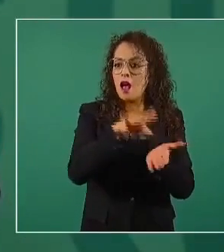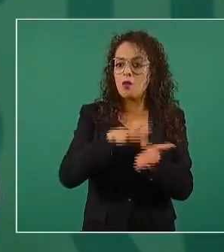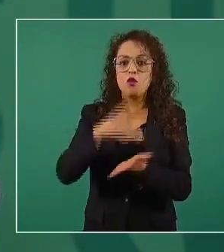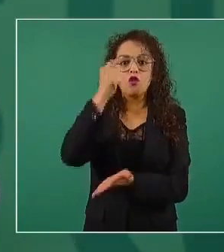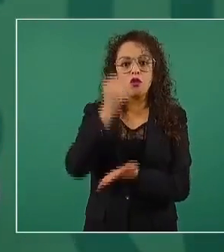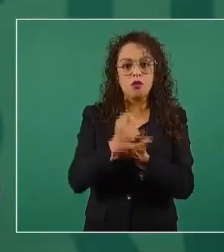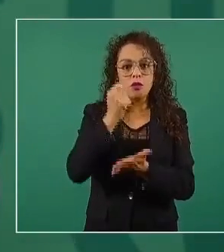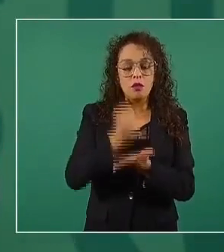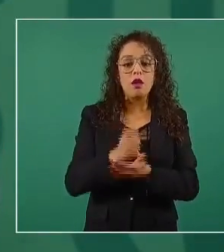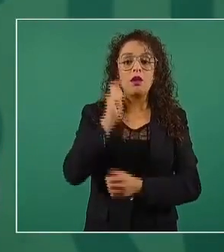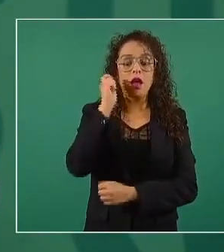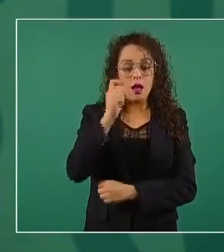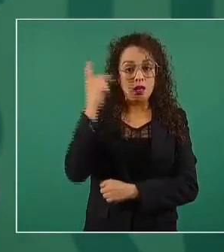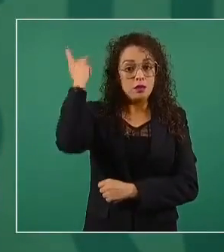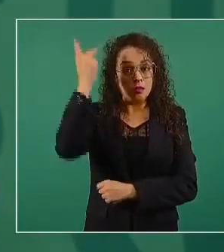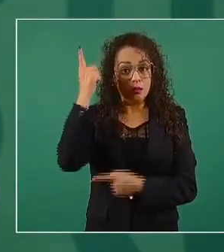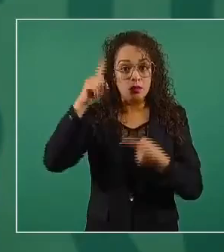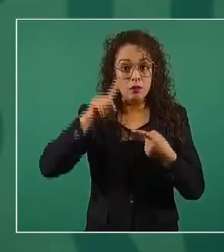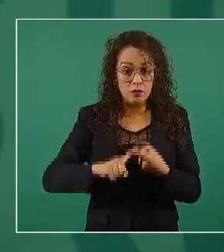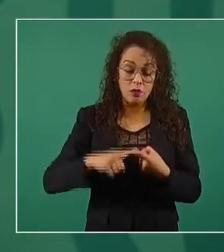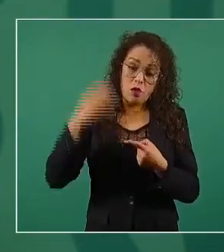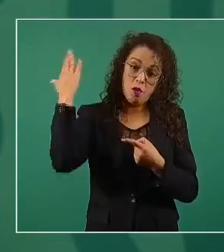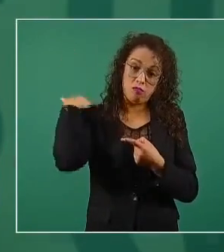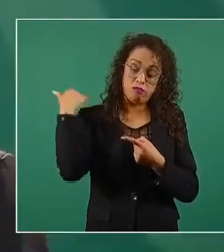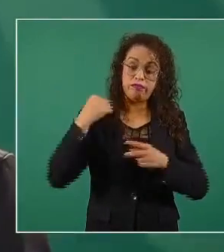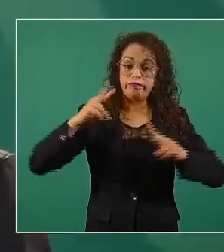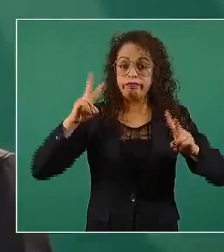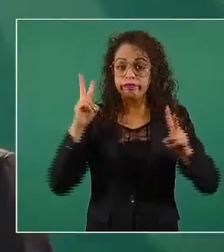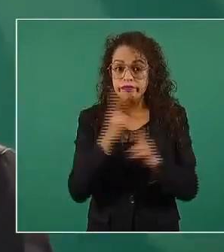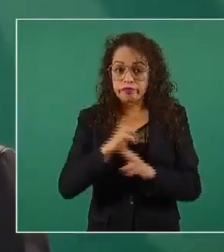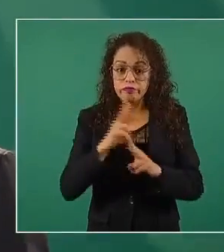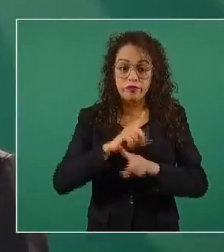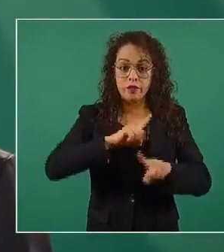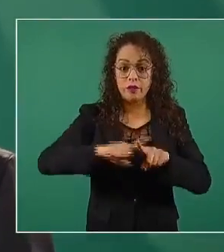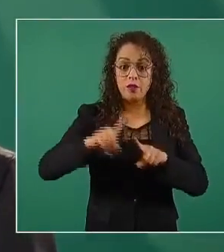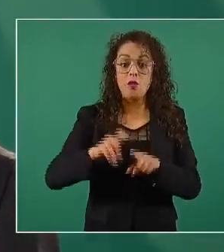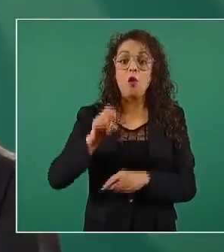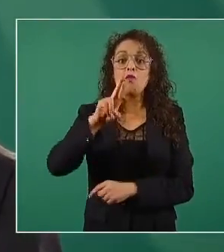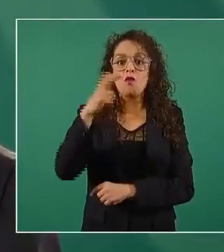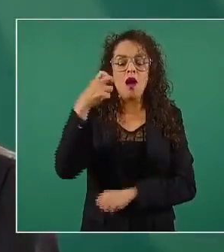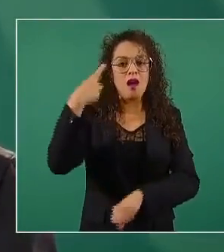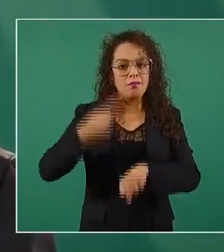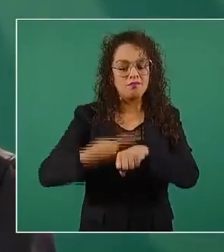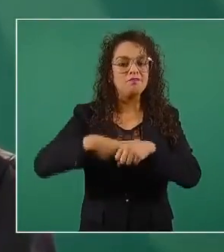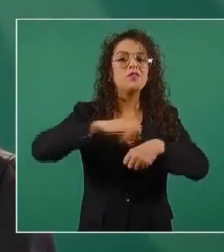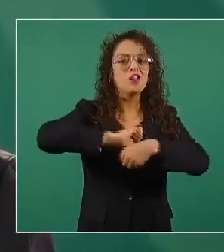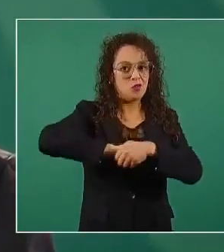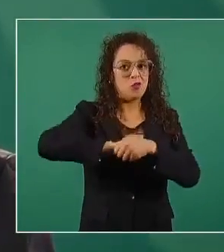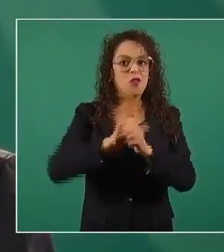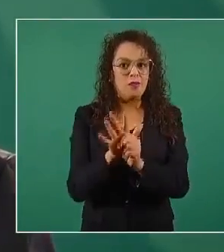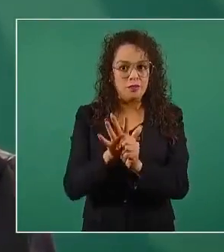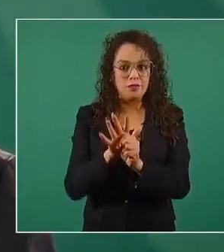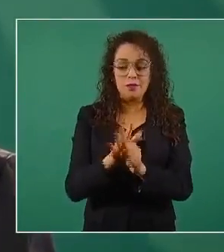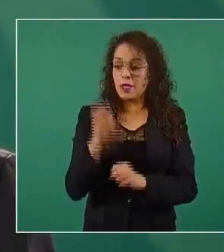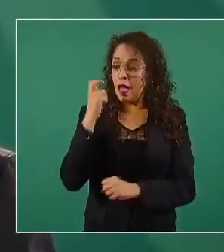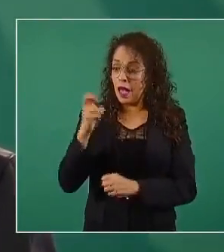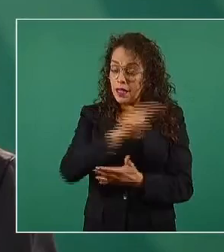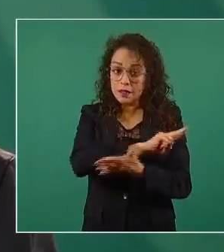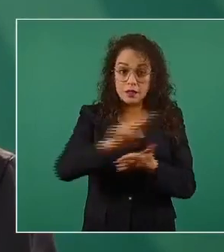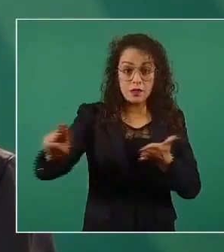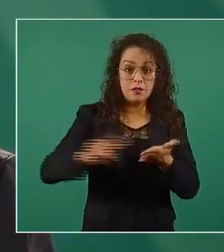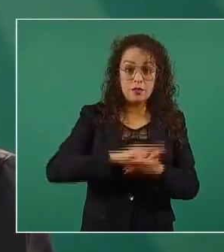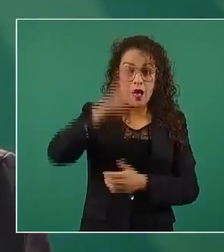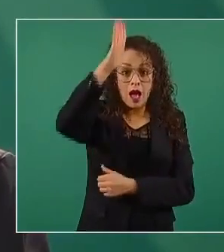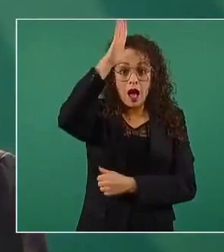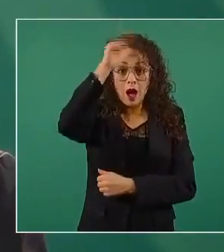y psicológicas provocadas por el COVID. Los frutos de este convenio, sin duda, no son menores.